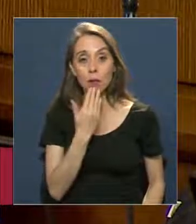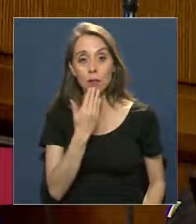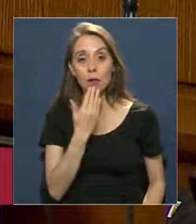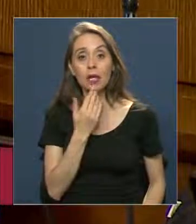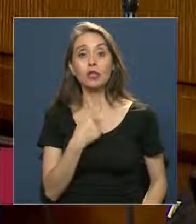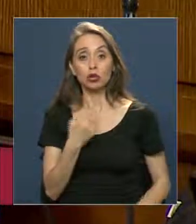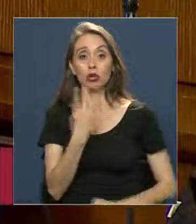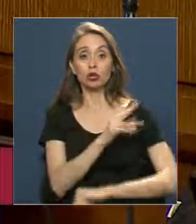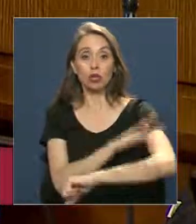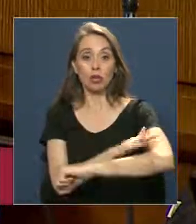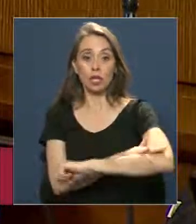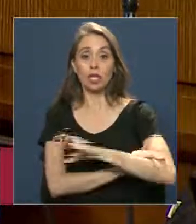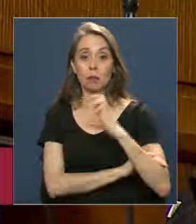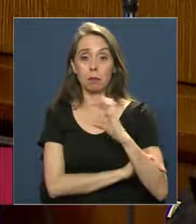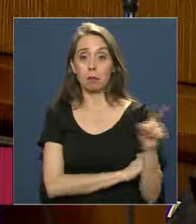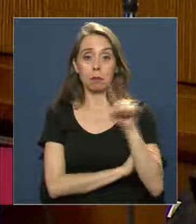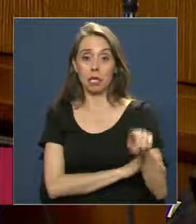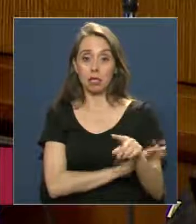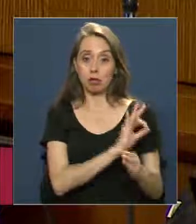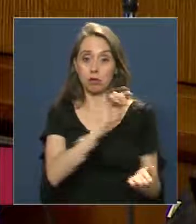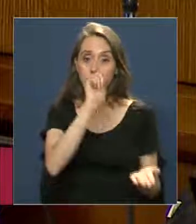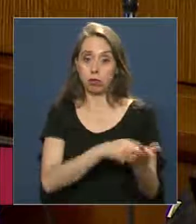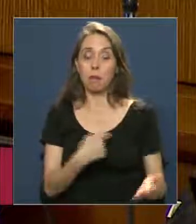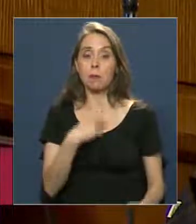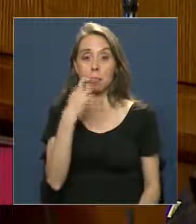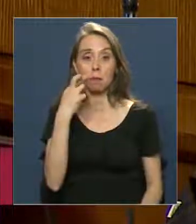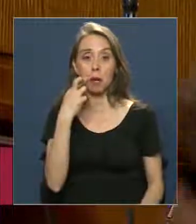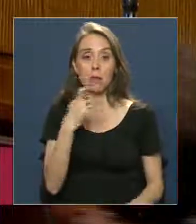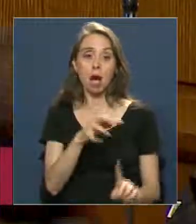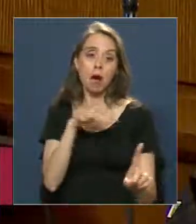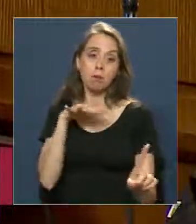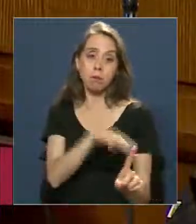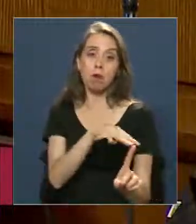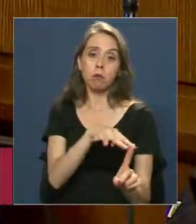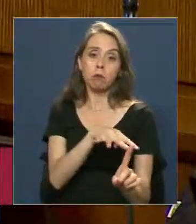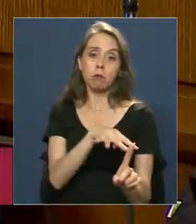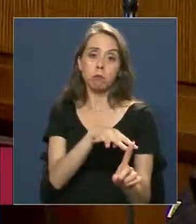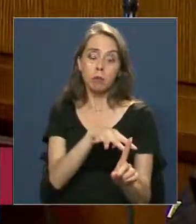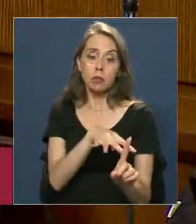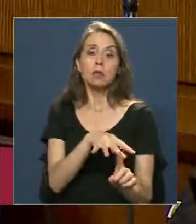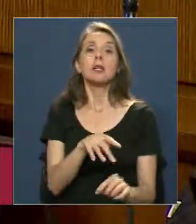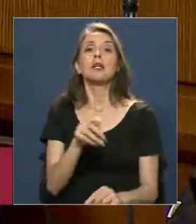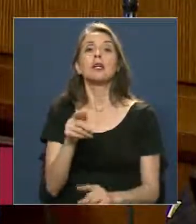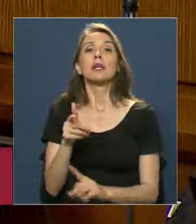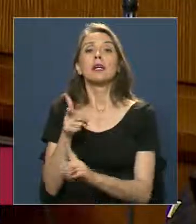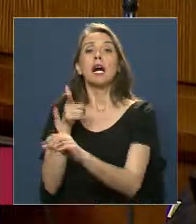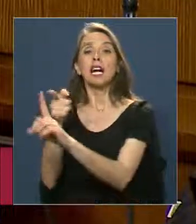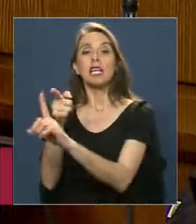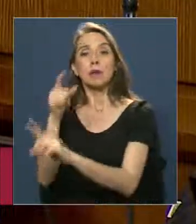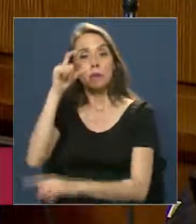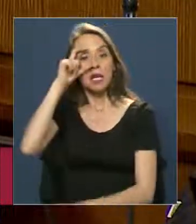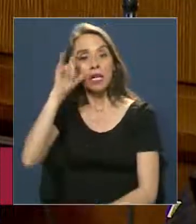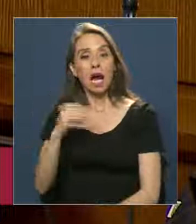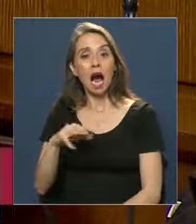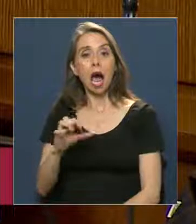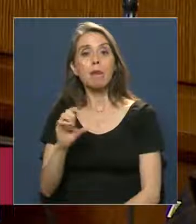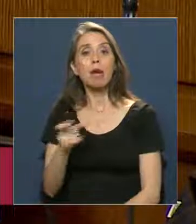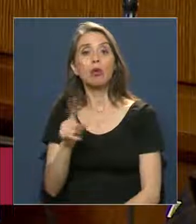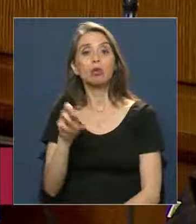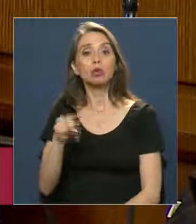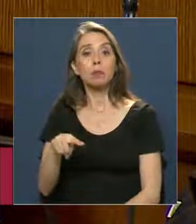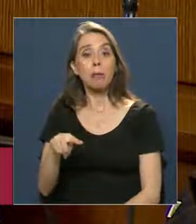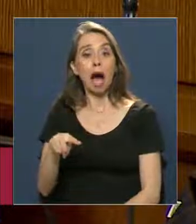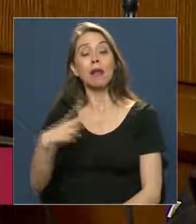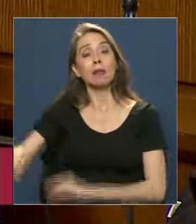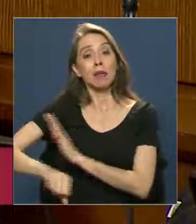de izquierda, socialista, que mi padre fue ejecutado. Siento que el crimen de Jaime Guzmán es un crimen que nunca debió haber ocurrido en nuestro país, y que